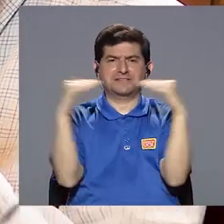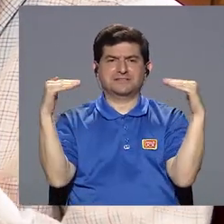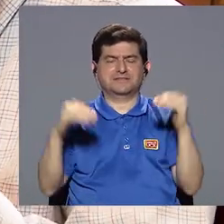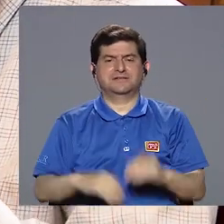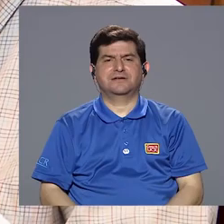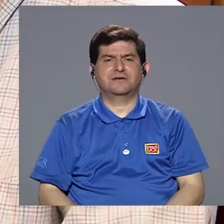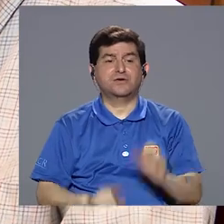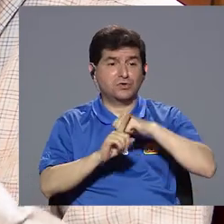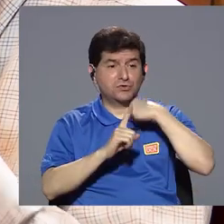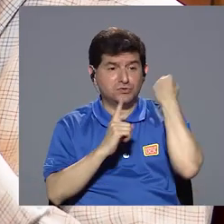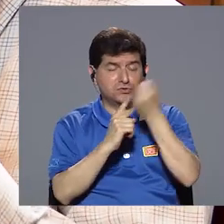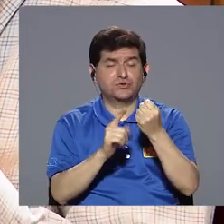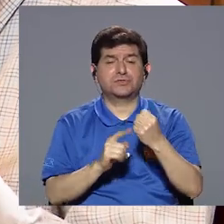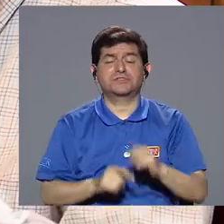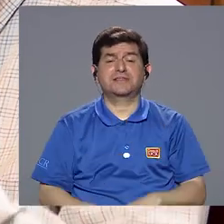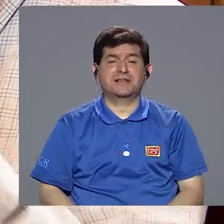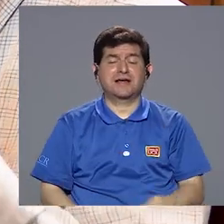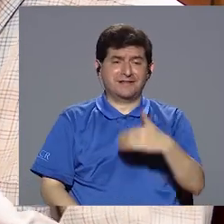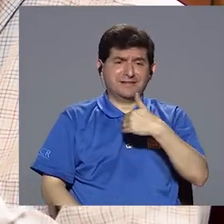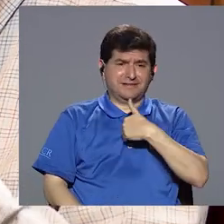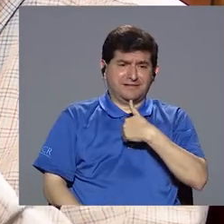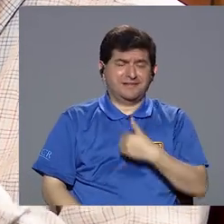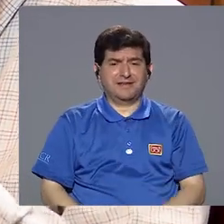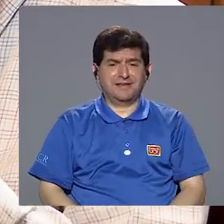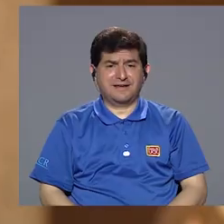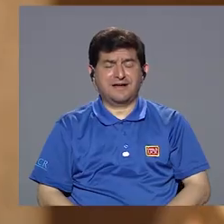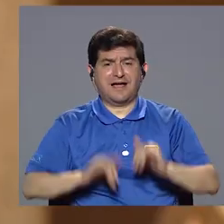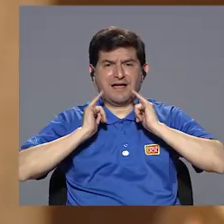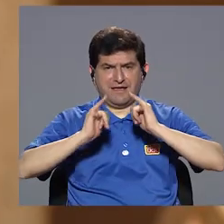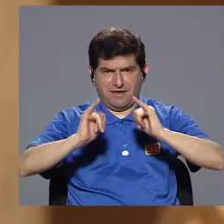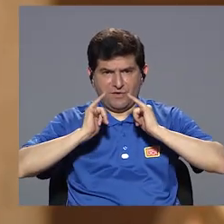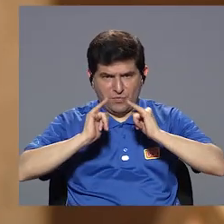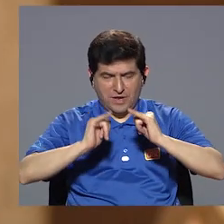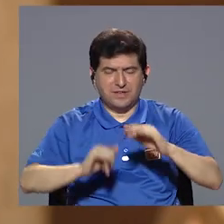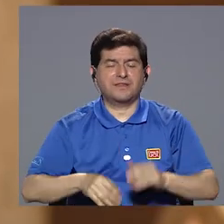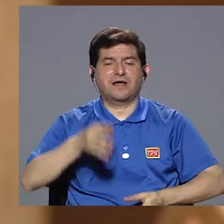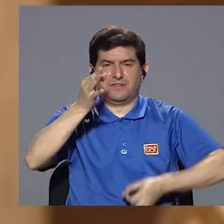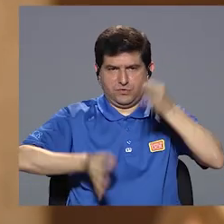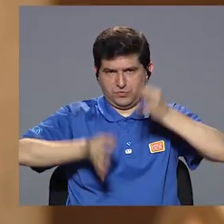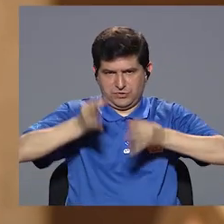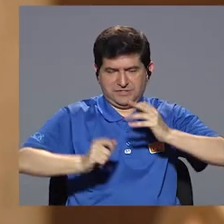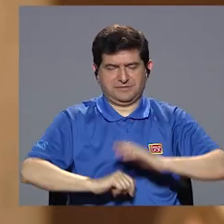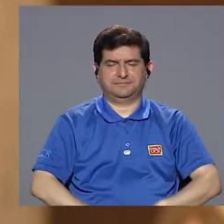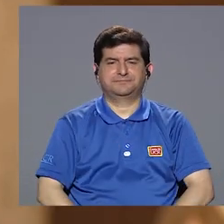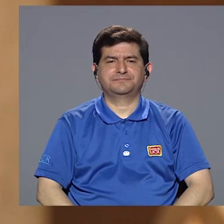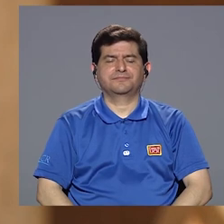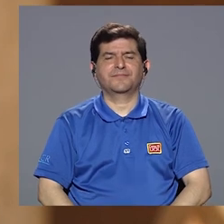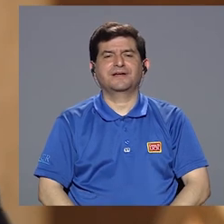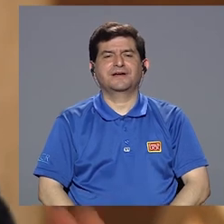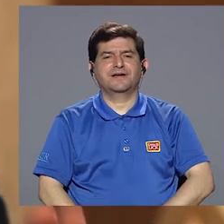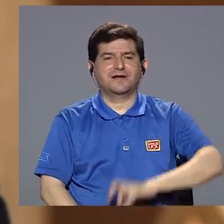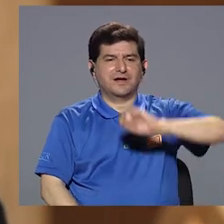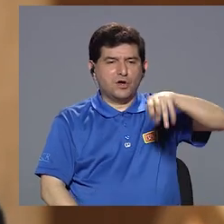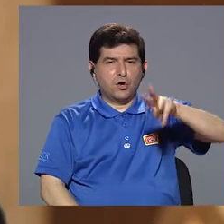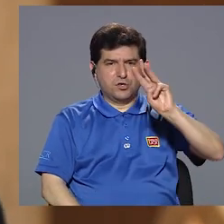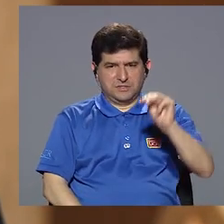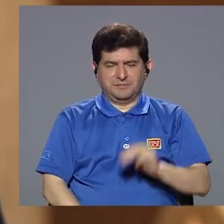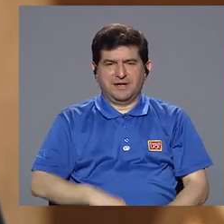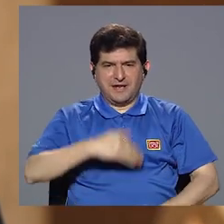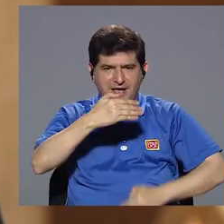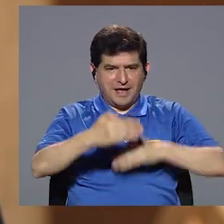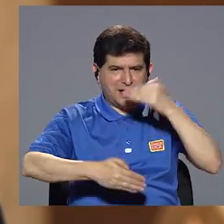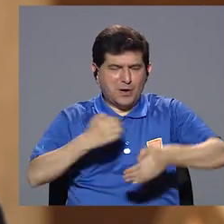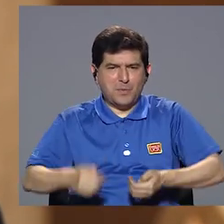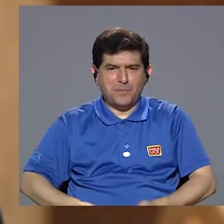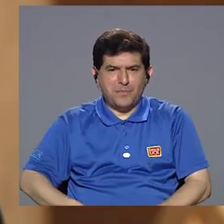más equitativa a una sociedad socialmente más igualitaria y más justa ahora josemaría el